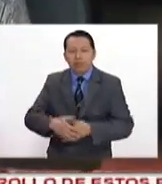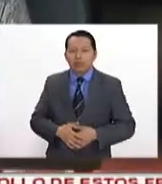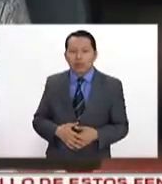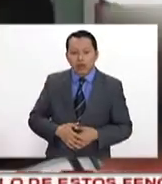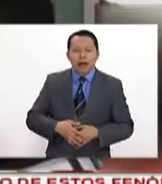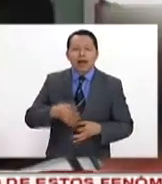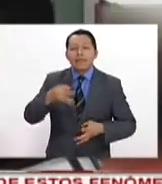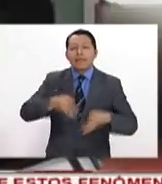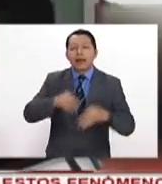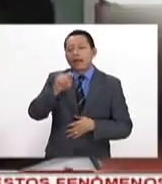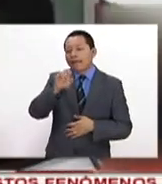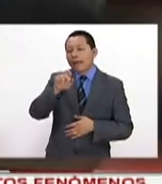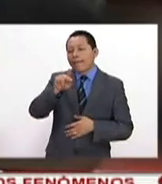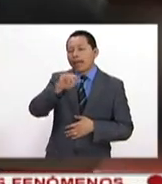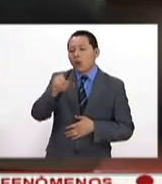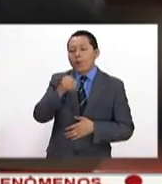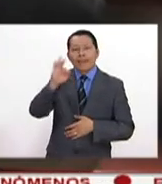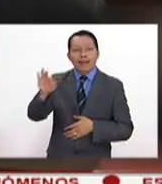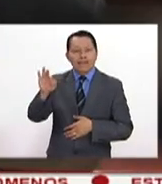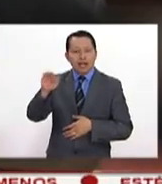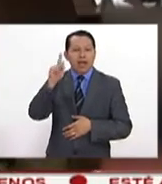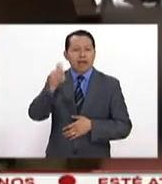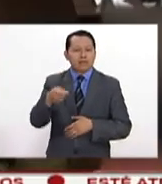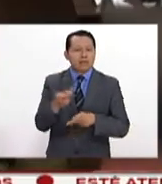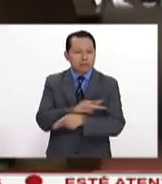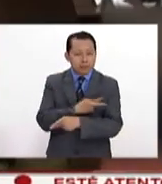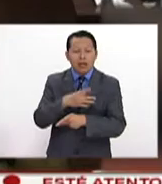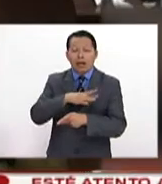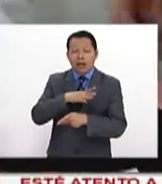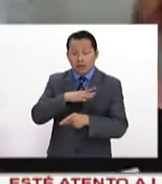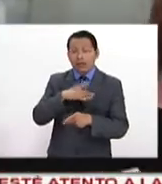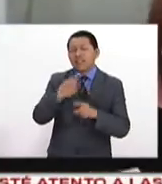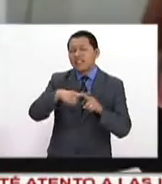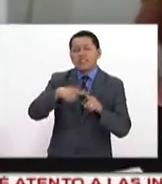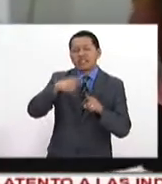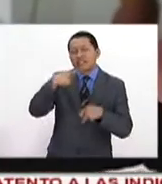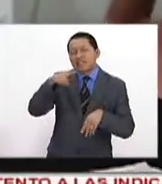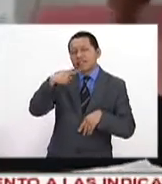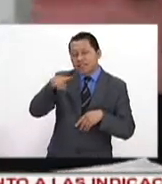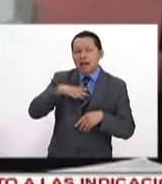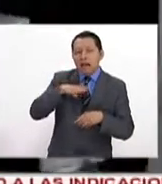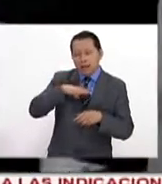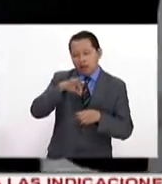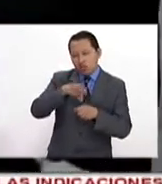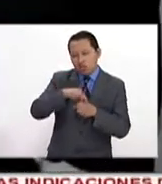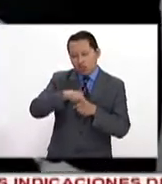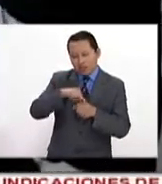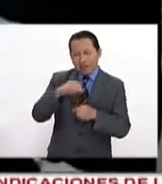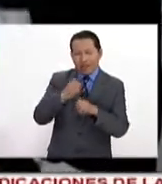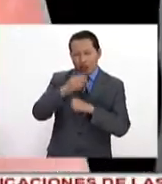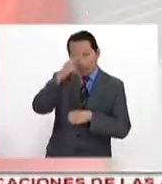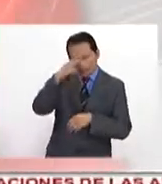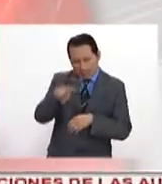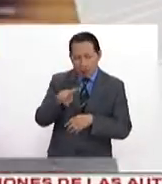El Tribunal Electoral del Poder Judicial de la Federación desechó las impugnaciones en la elección del Estado de México.